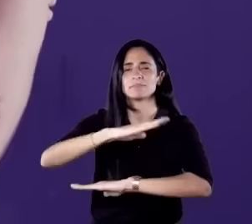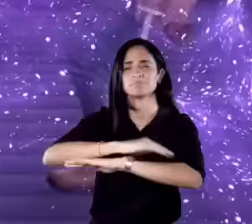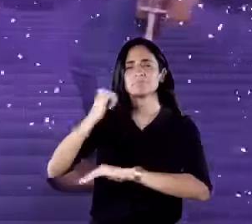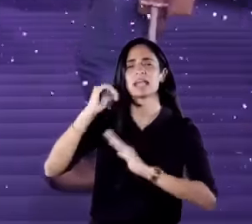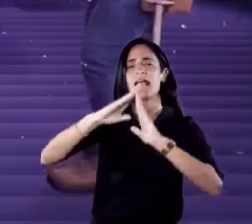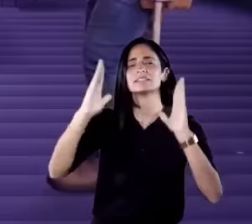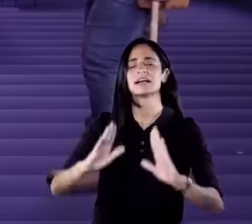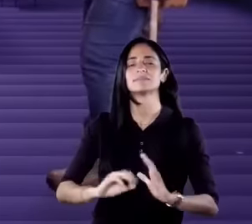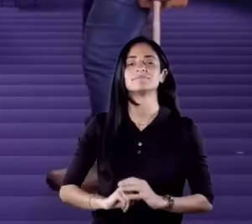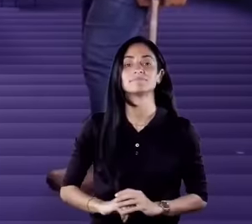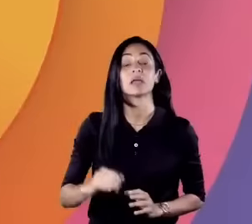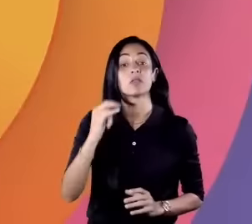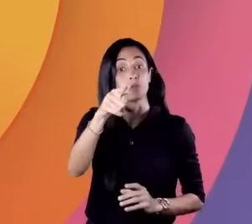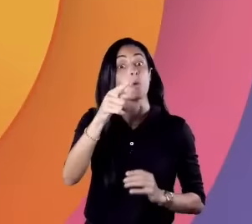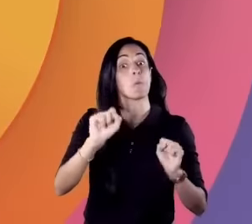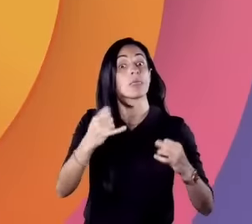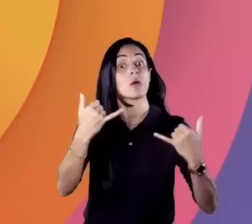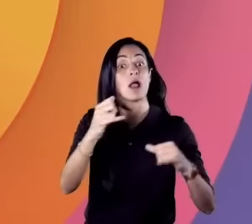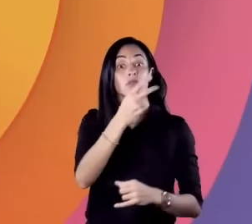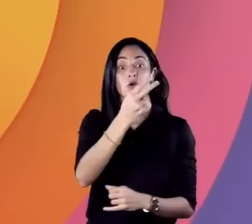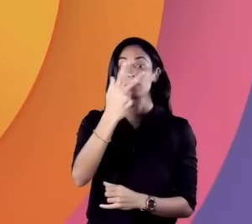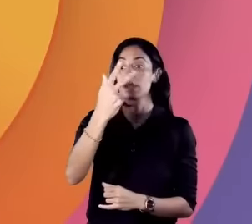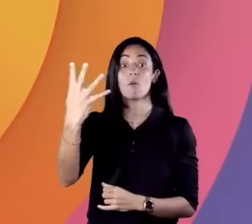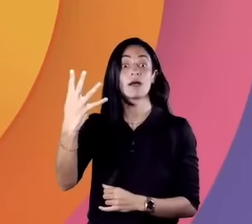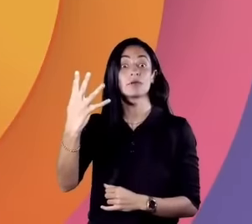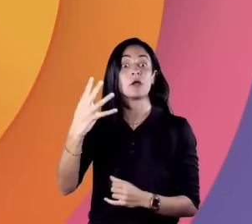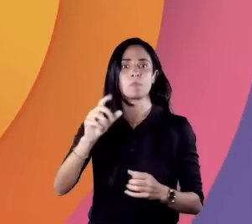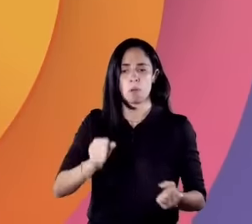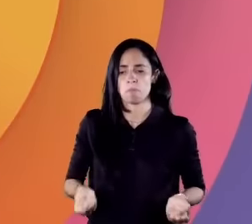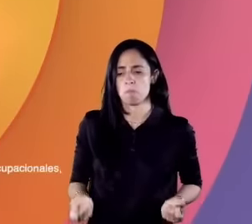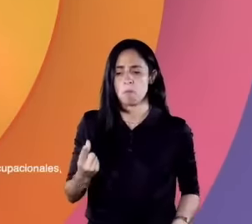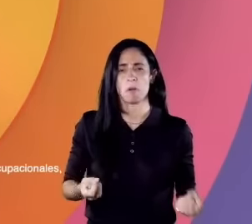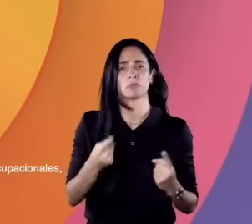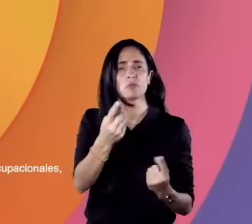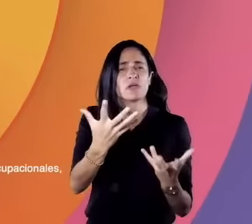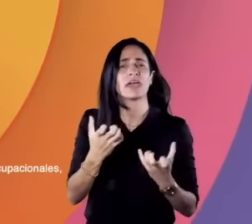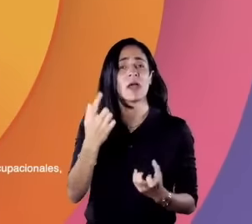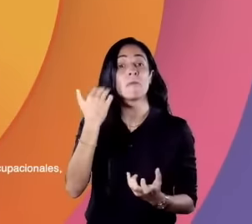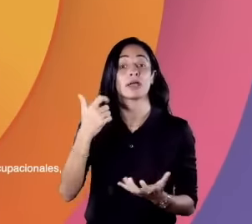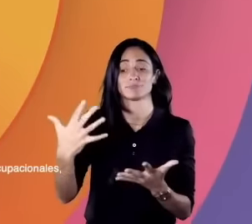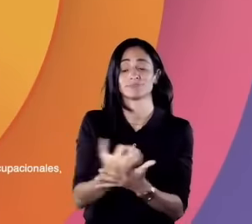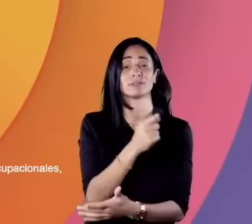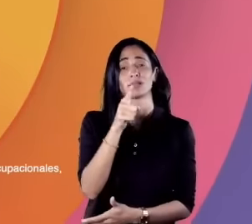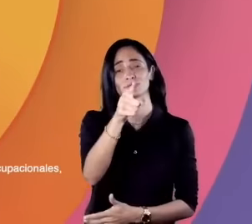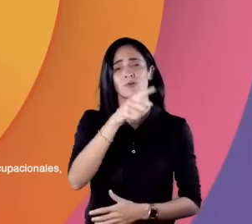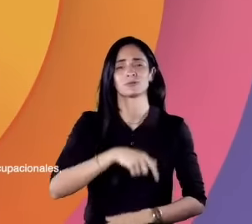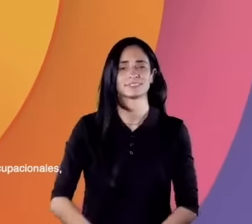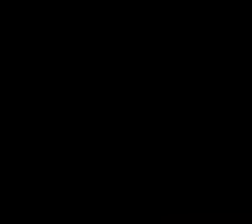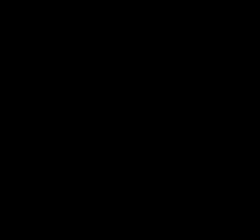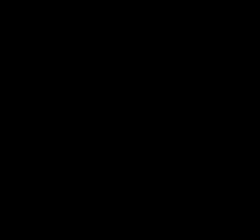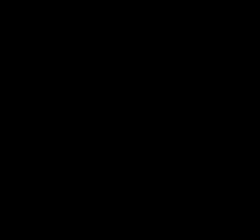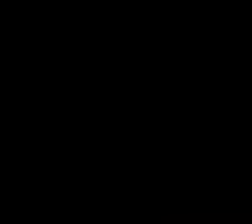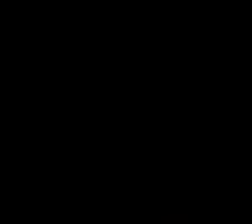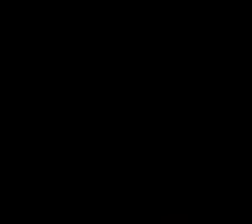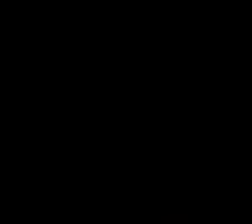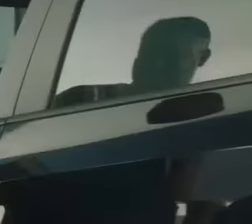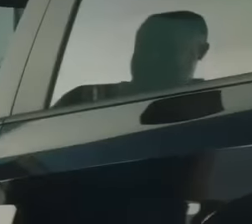terraza. Juega Pega 2, Pega 3 y Pega 4 y gástalo en lo que quieras, porque lo que quieras te lo dan los Pegas.